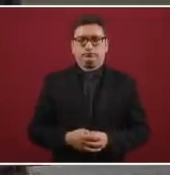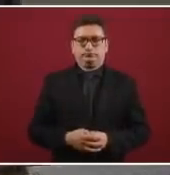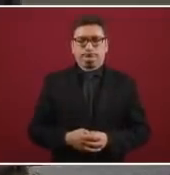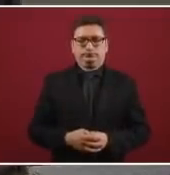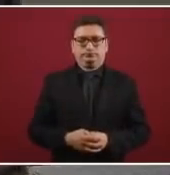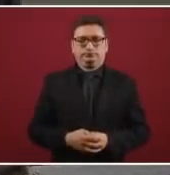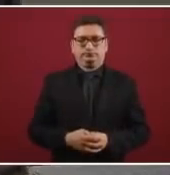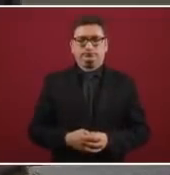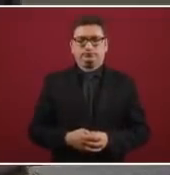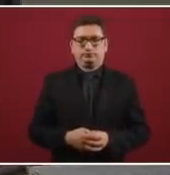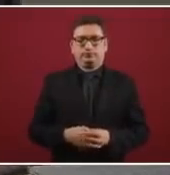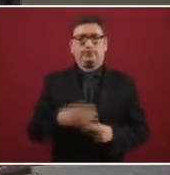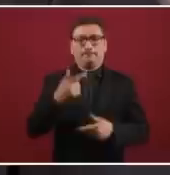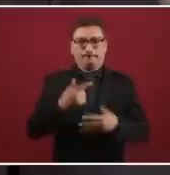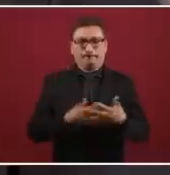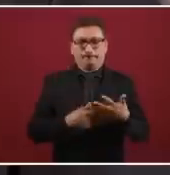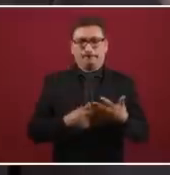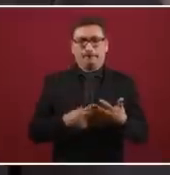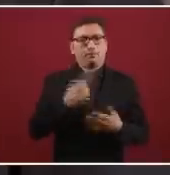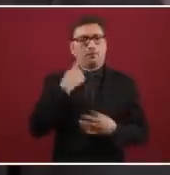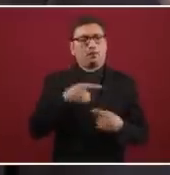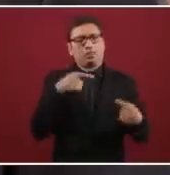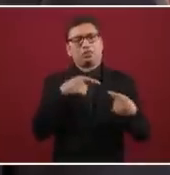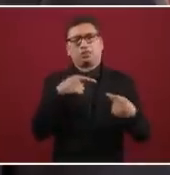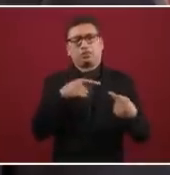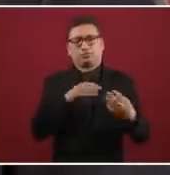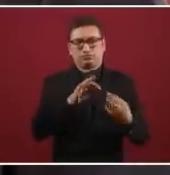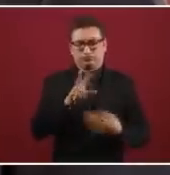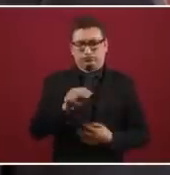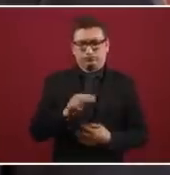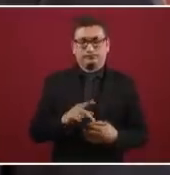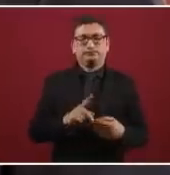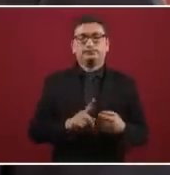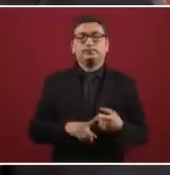Para no confrontarnos.